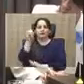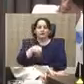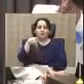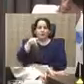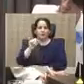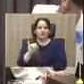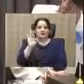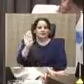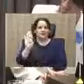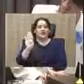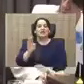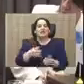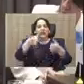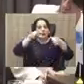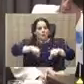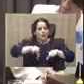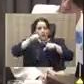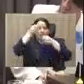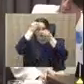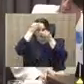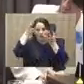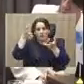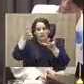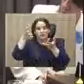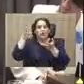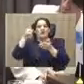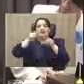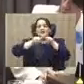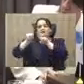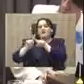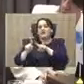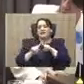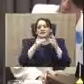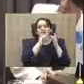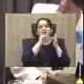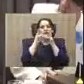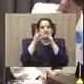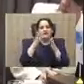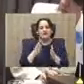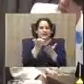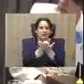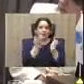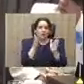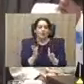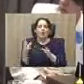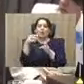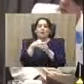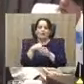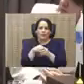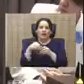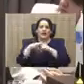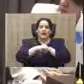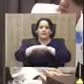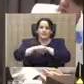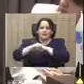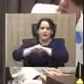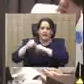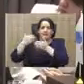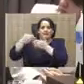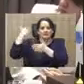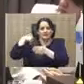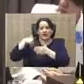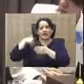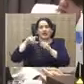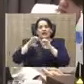especialistas económicos, incluso los que formaron parte en la campaña política pasada de los equipos de Nueva República, se calculaba que